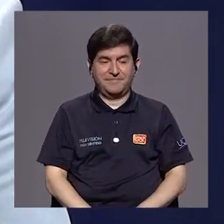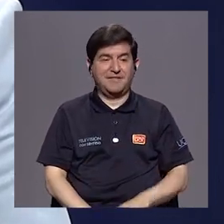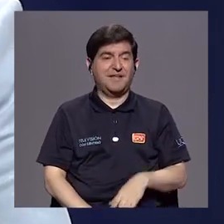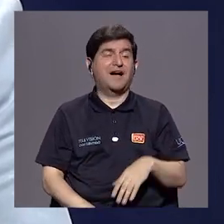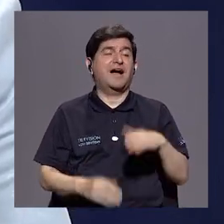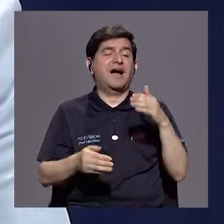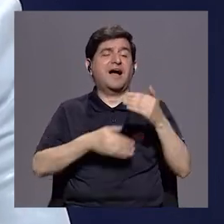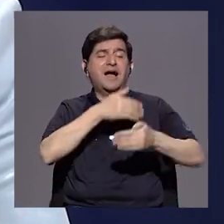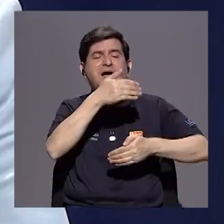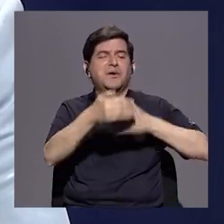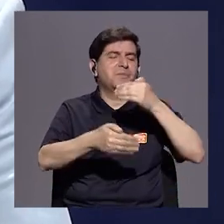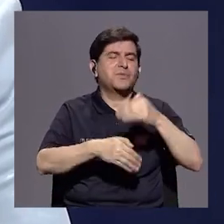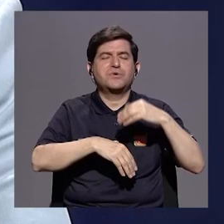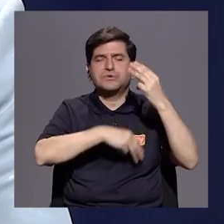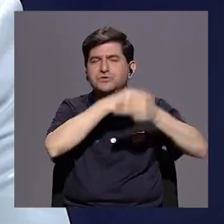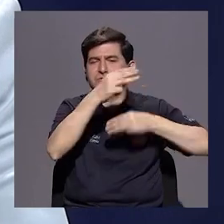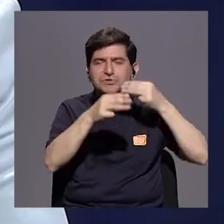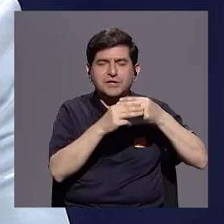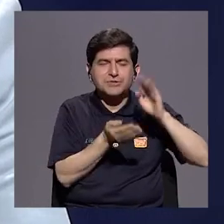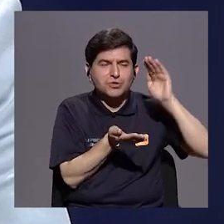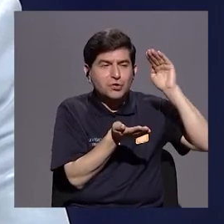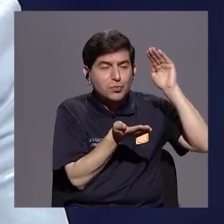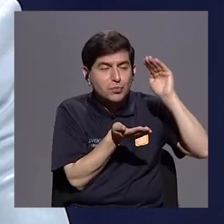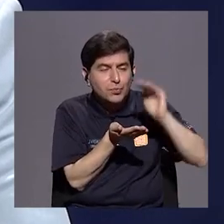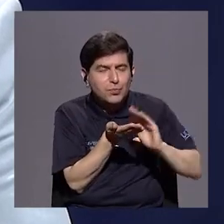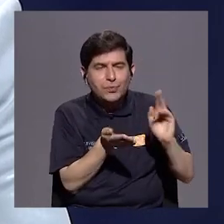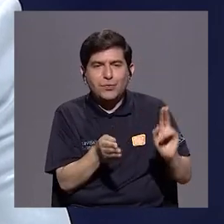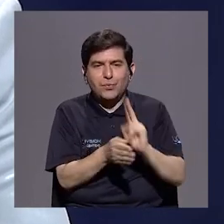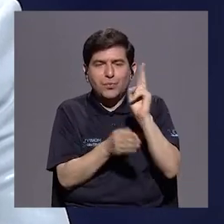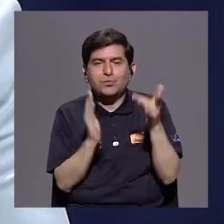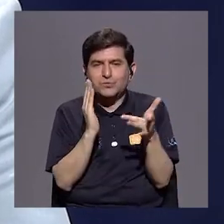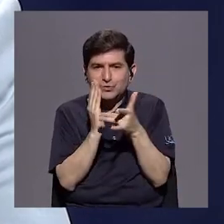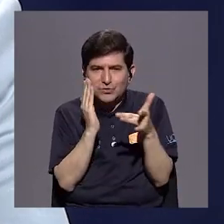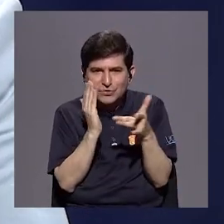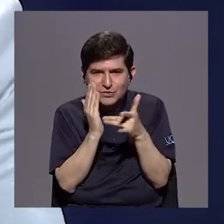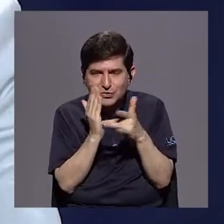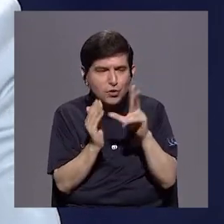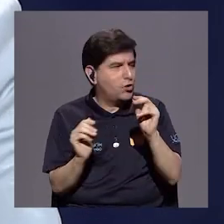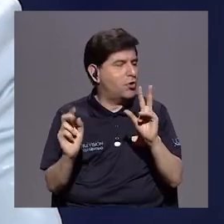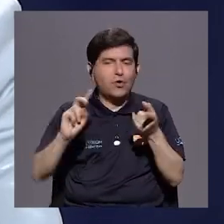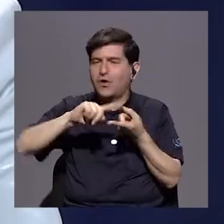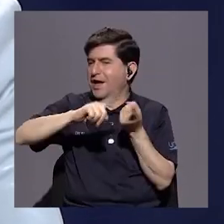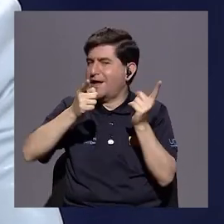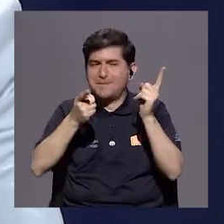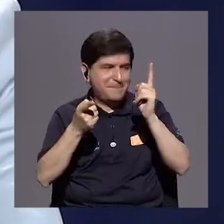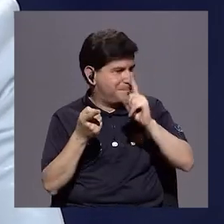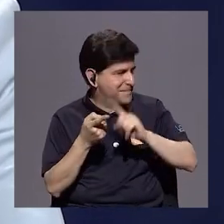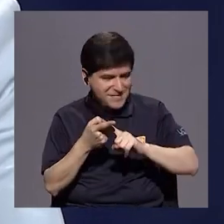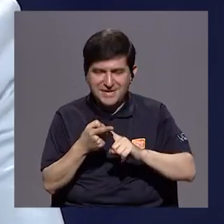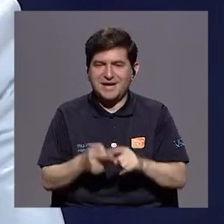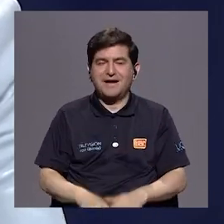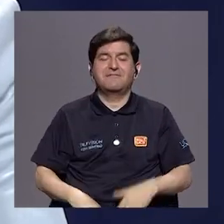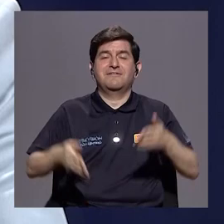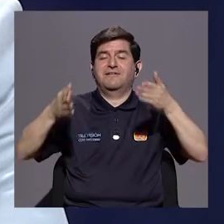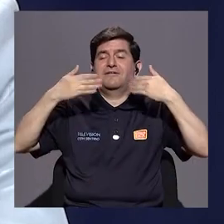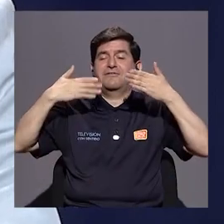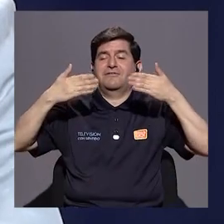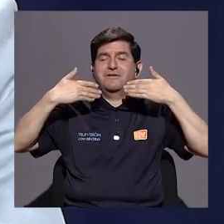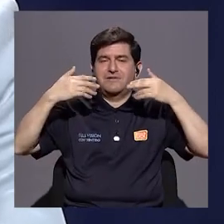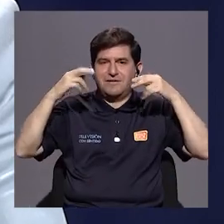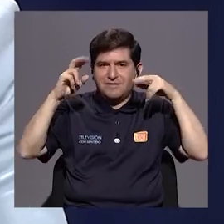es la tendencia global hacia disminuir el uso de tecnologías no amigables al clima